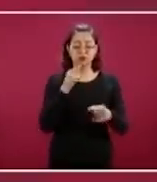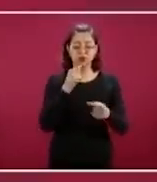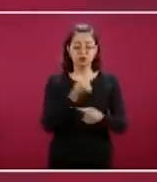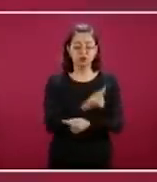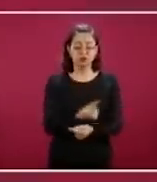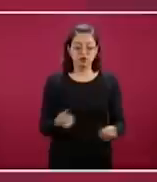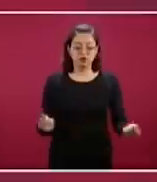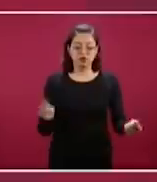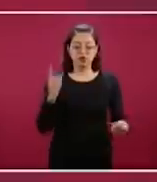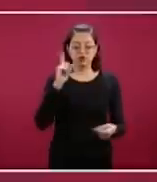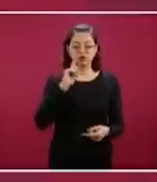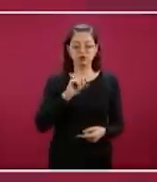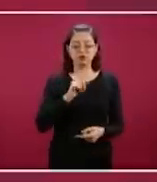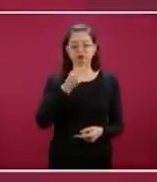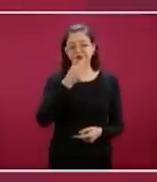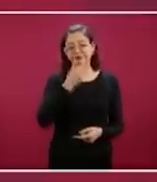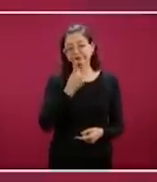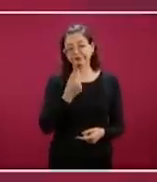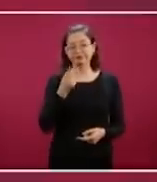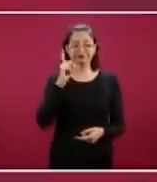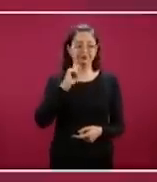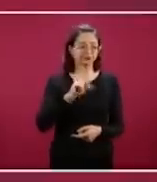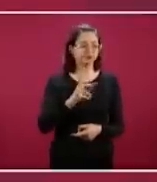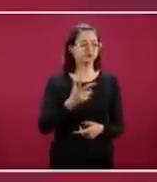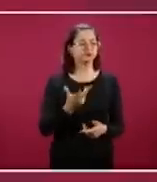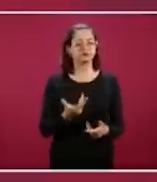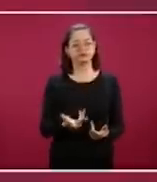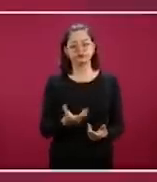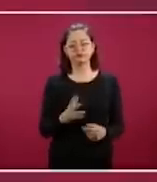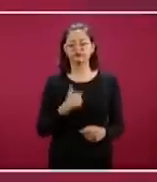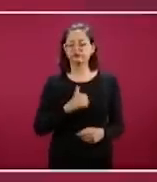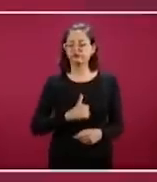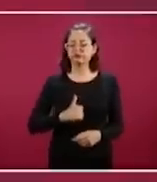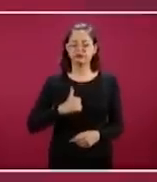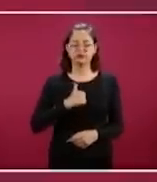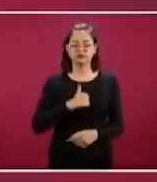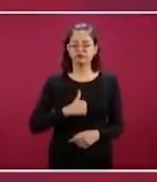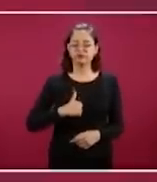niñas, niños, mujeres,